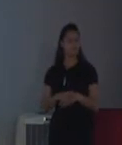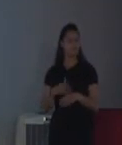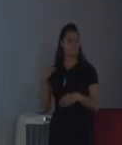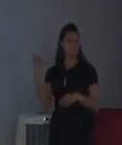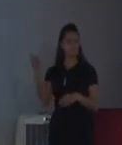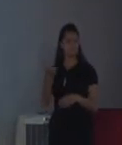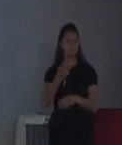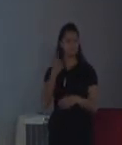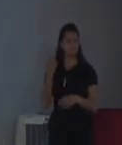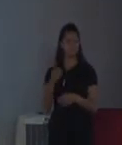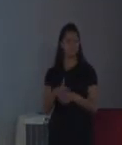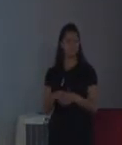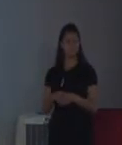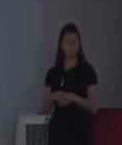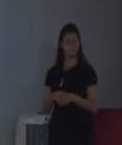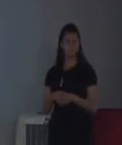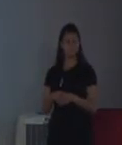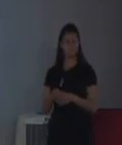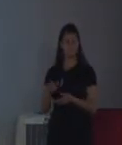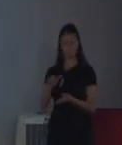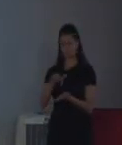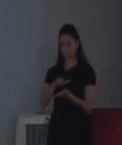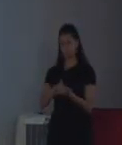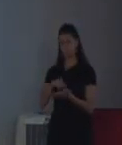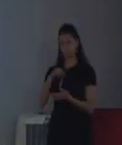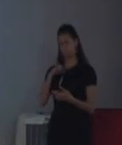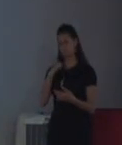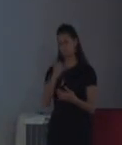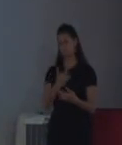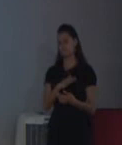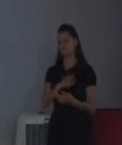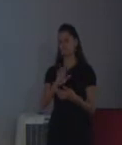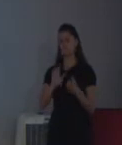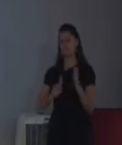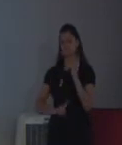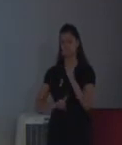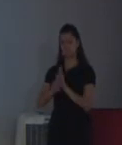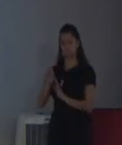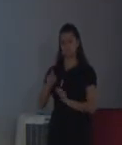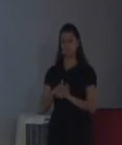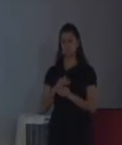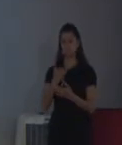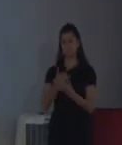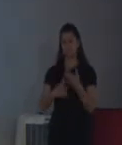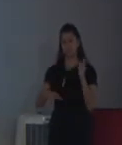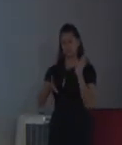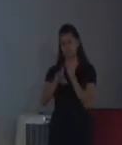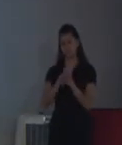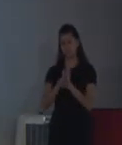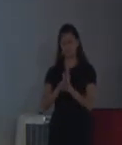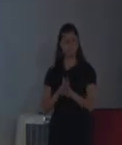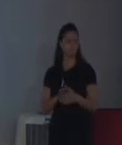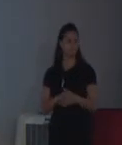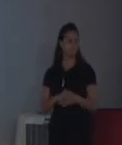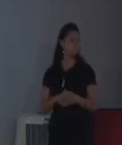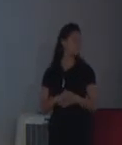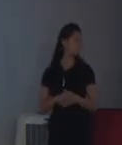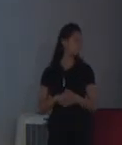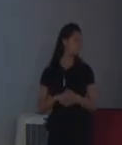En general, para ello tenemos entonces ese desarrollo, ¿sí?, que trae esa legislación.